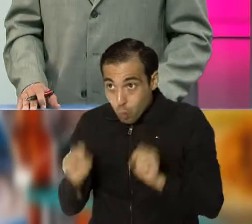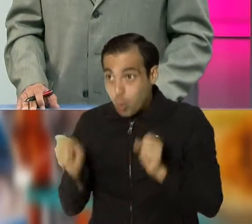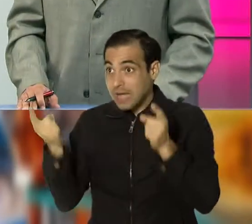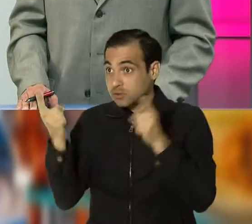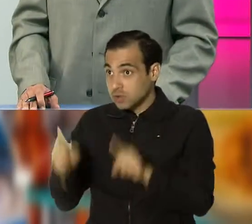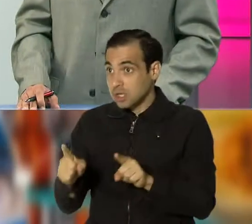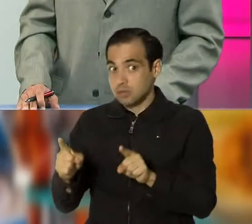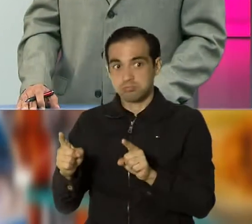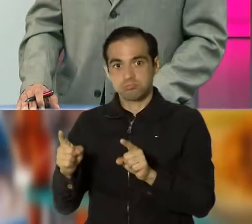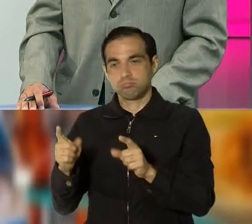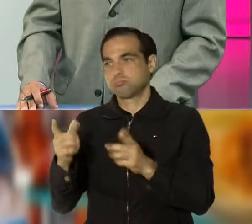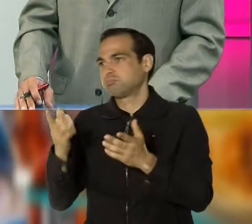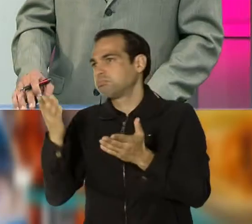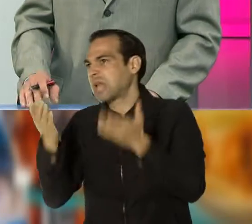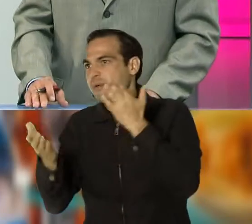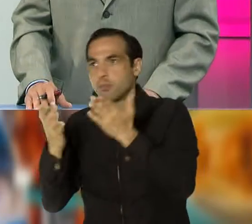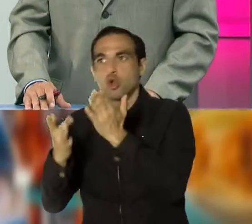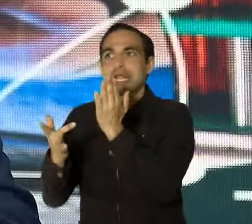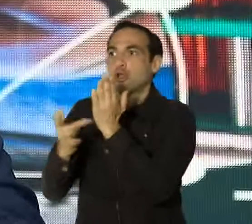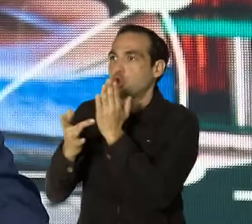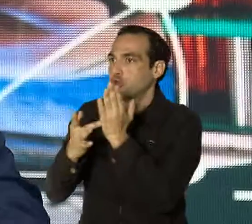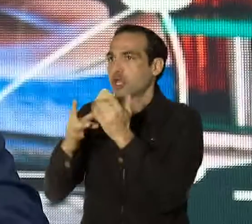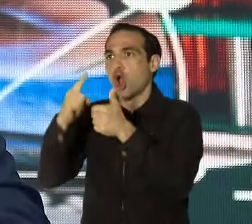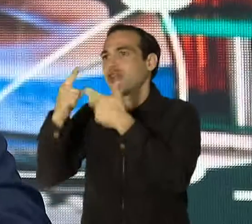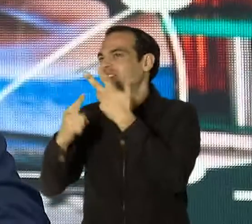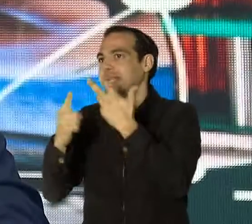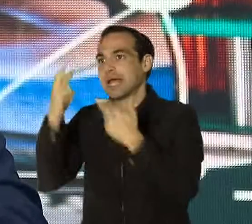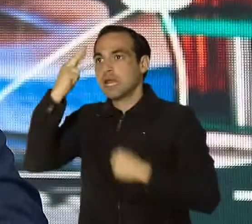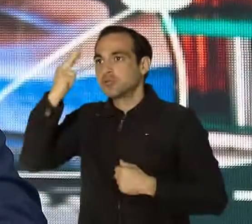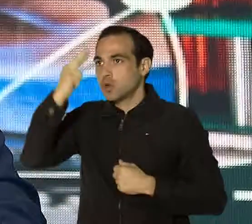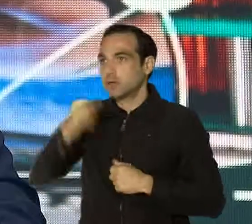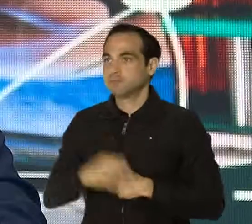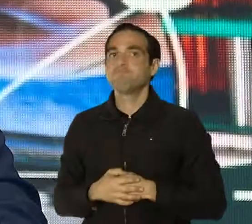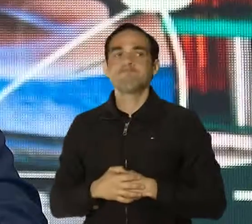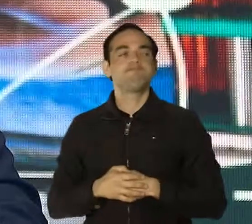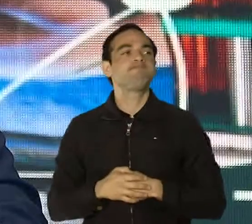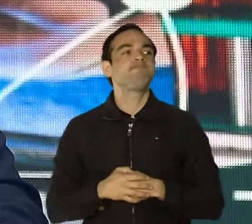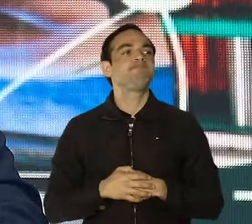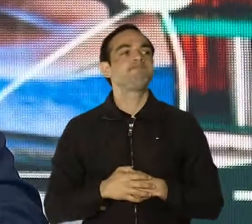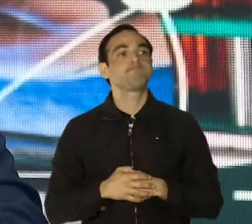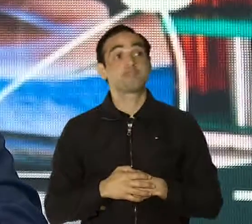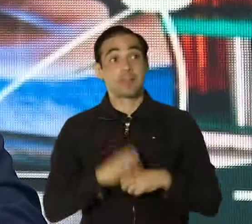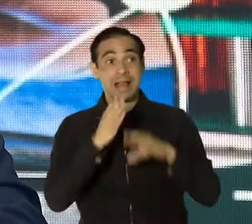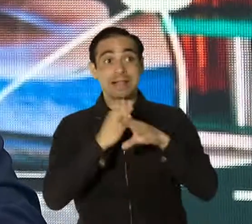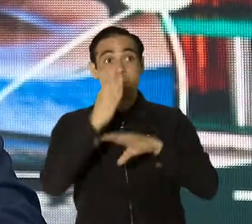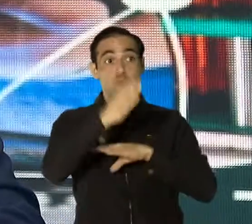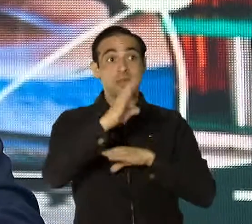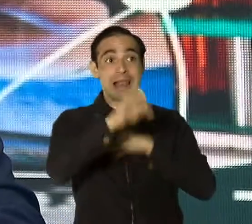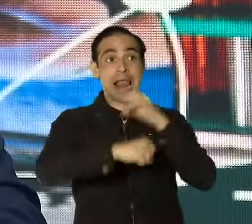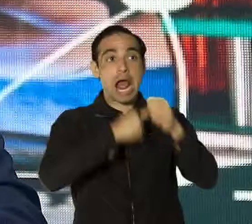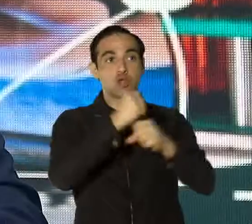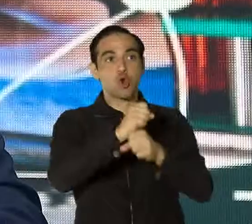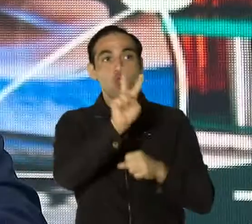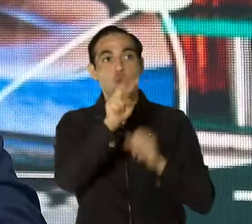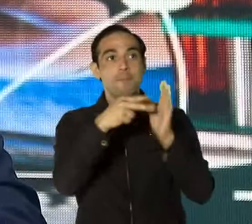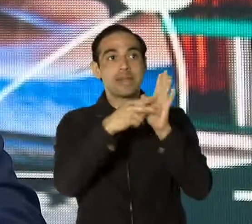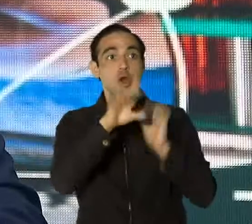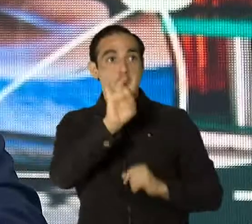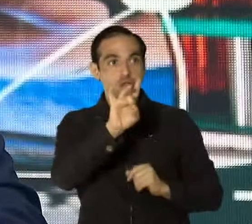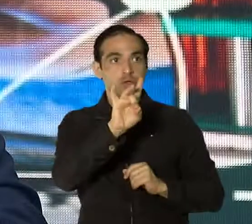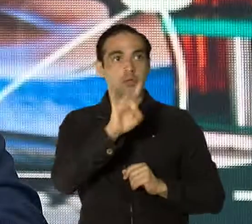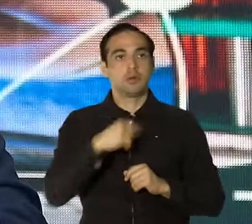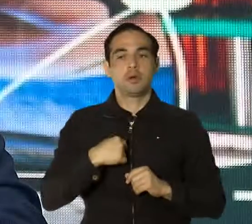Mira, después del suceso del 2008, las regulaciones federales para los